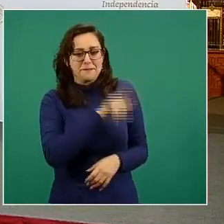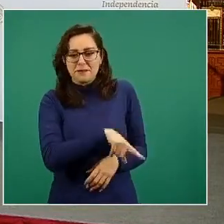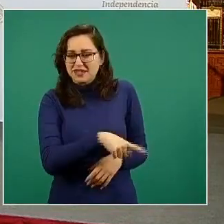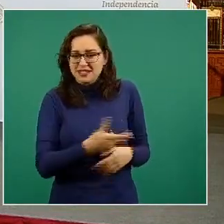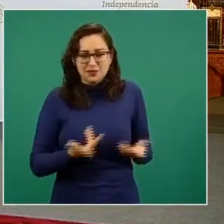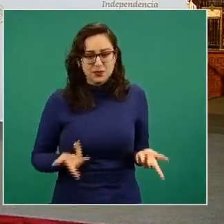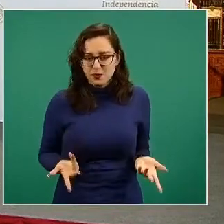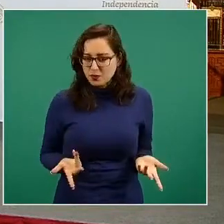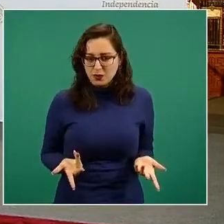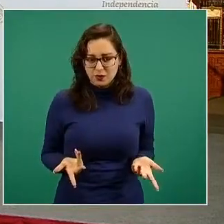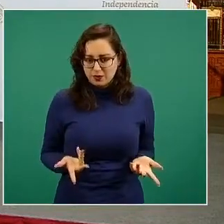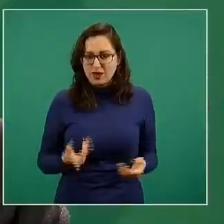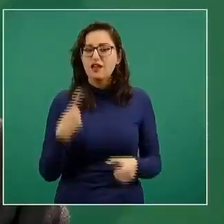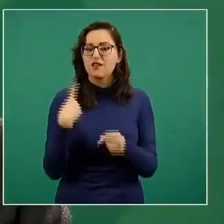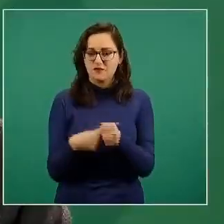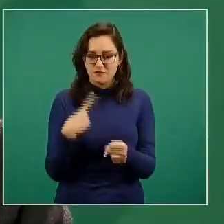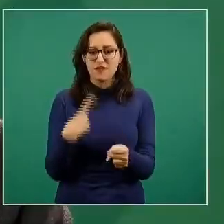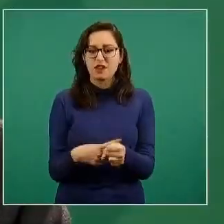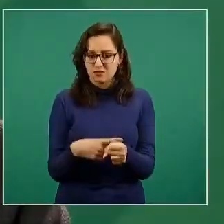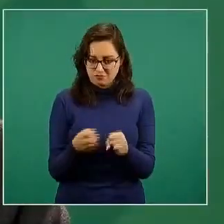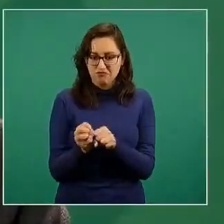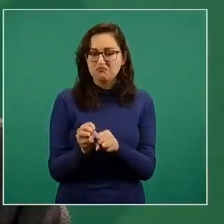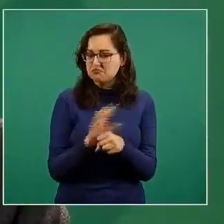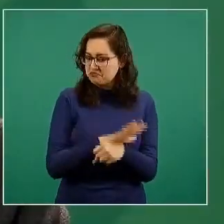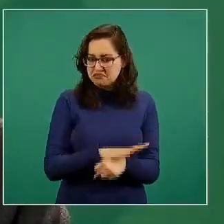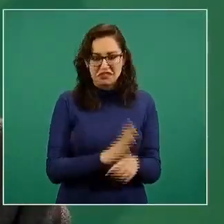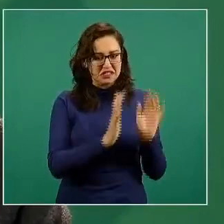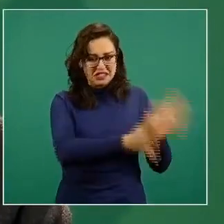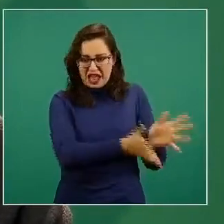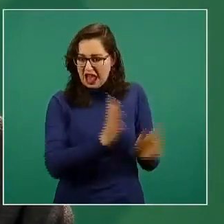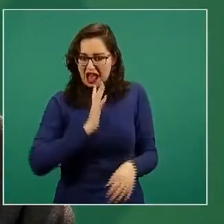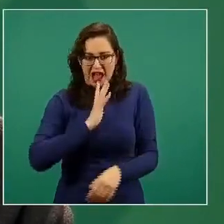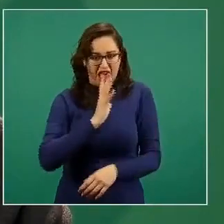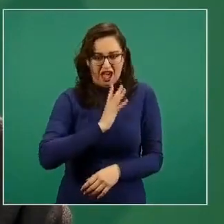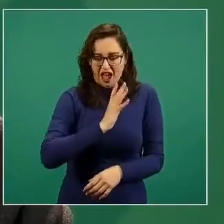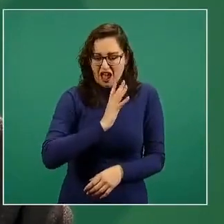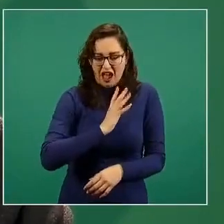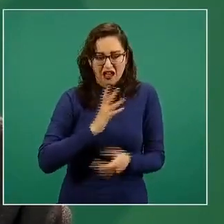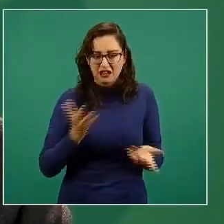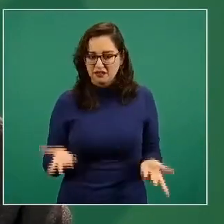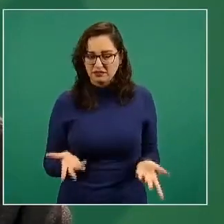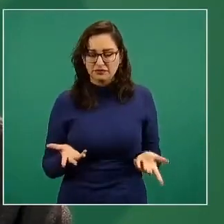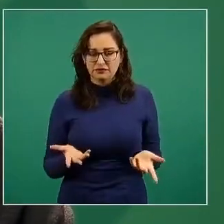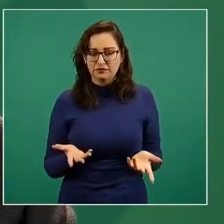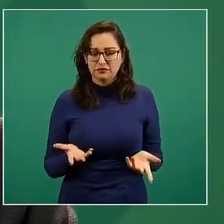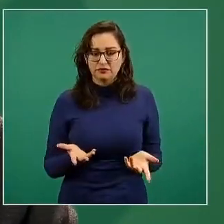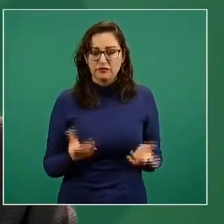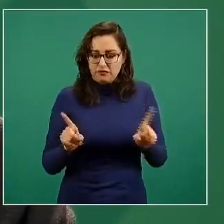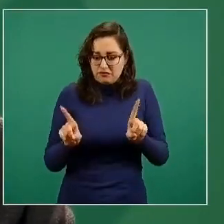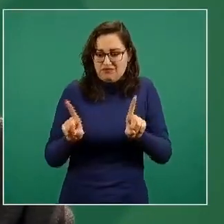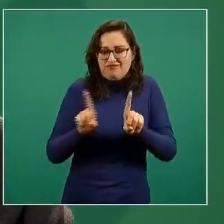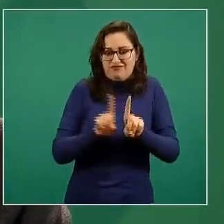se considera para fines de vigilancia epidemiológica que las personas que tengan esto y